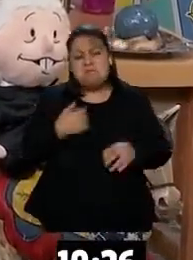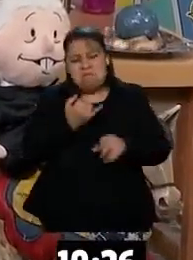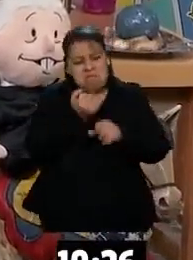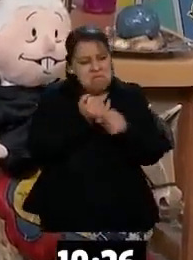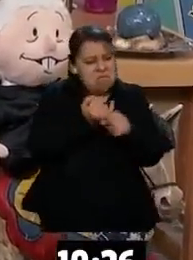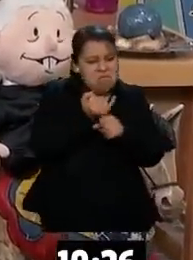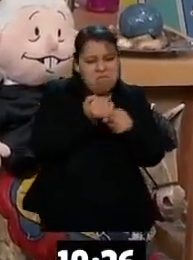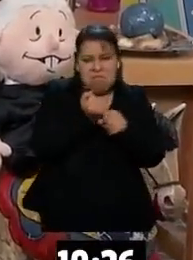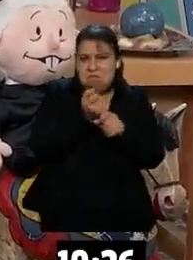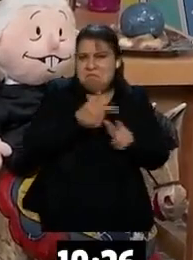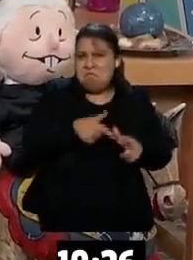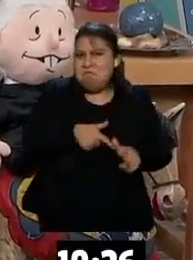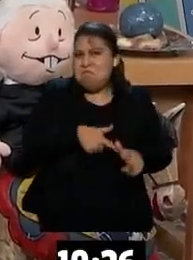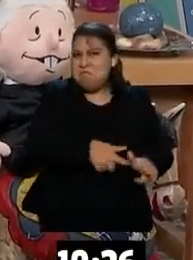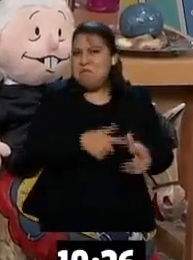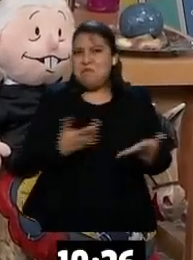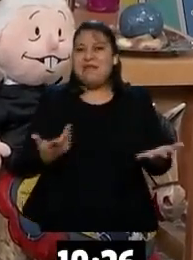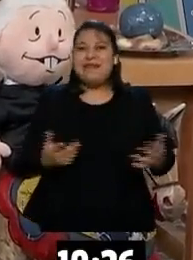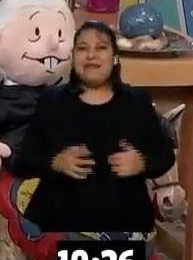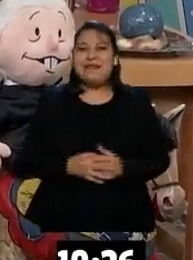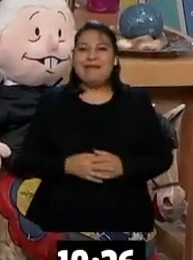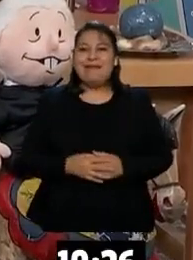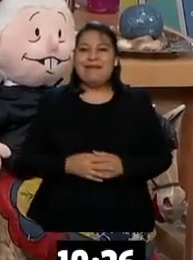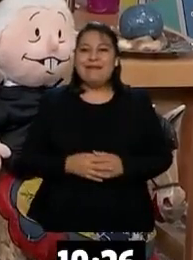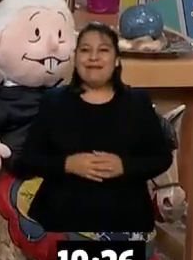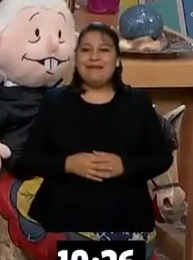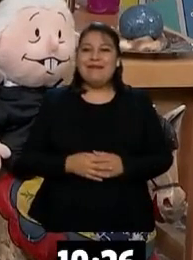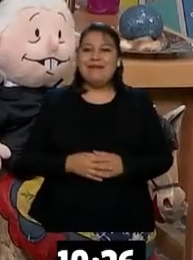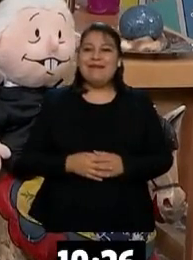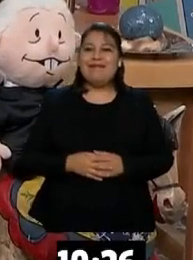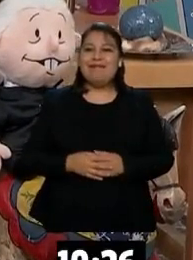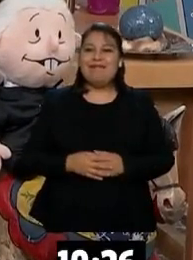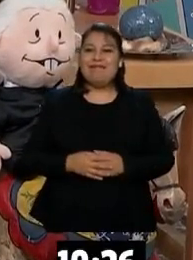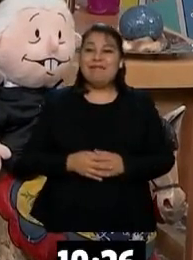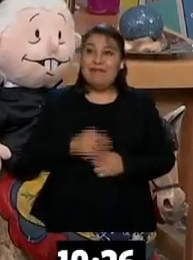investigando. Y ahora está investigando a uno que parece intocable.